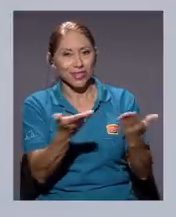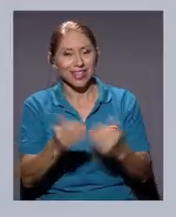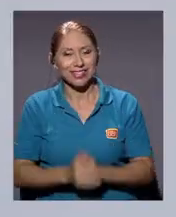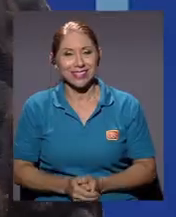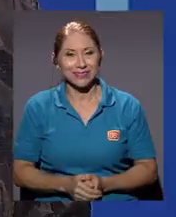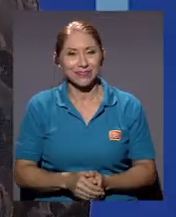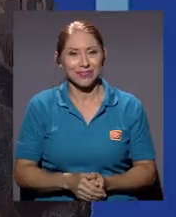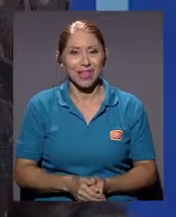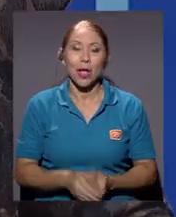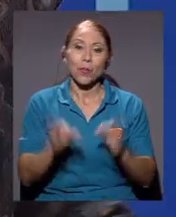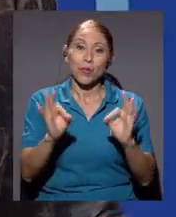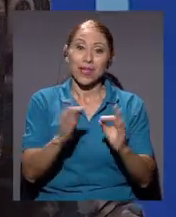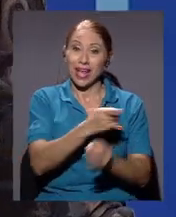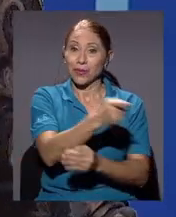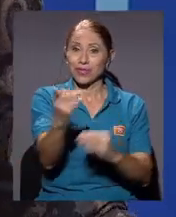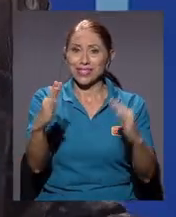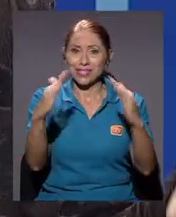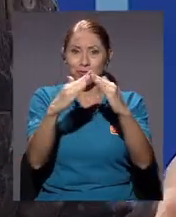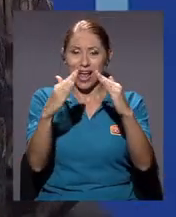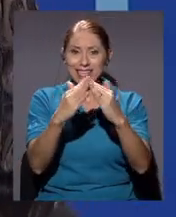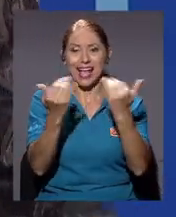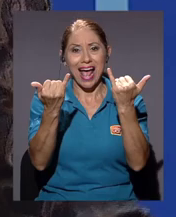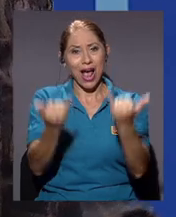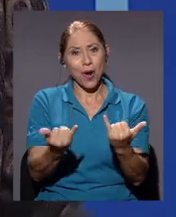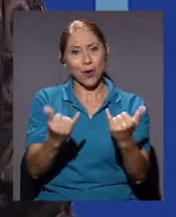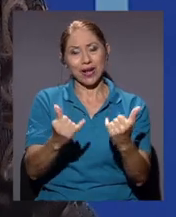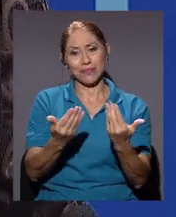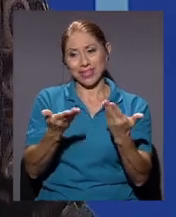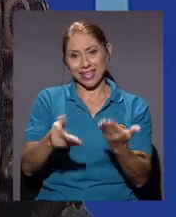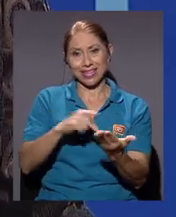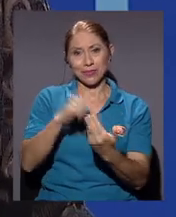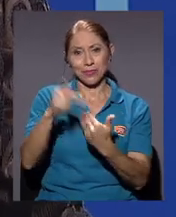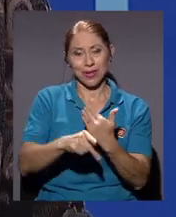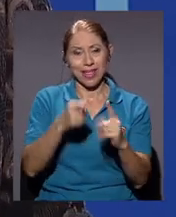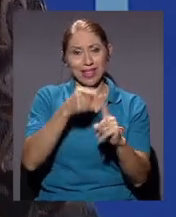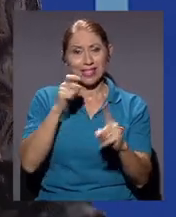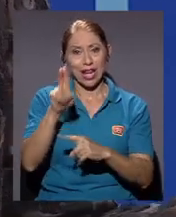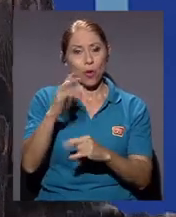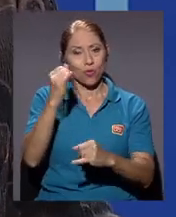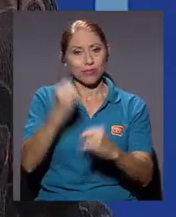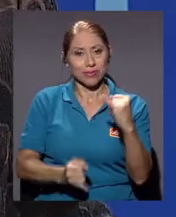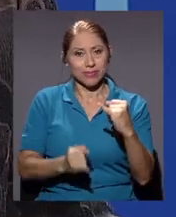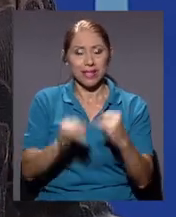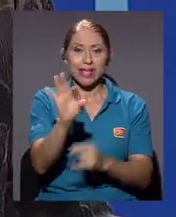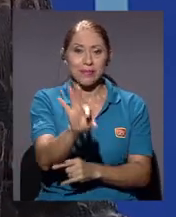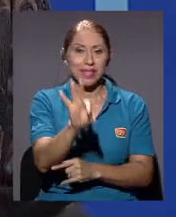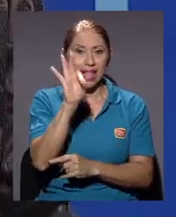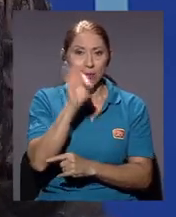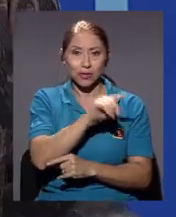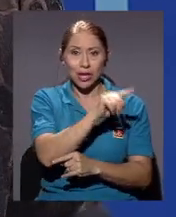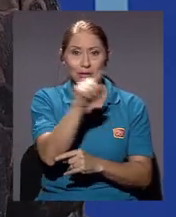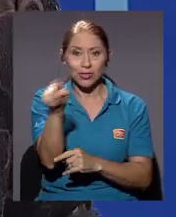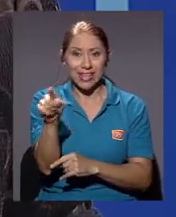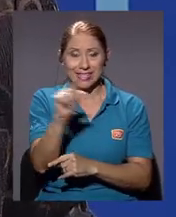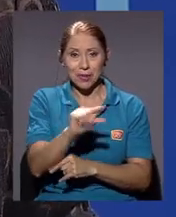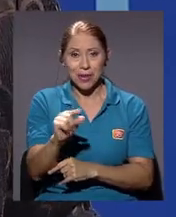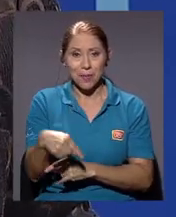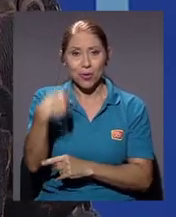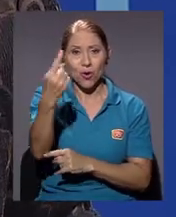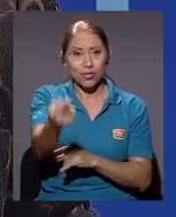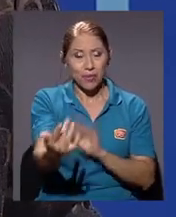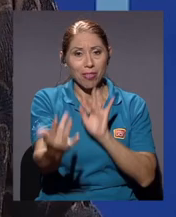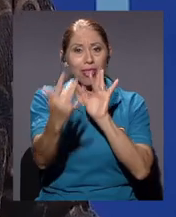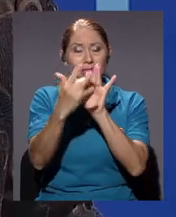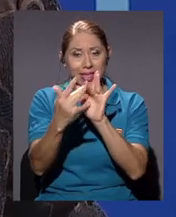ustedes muy bien a ustedes en su casa los dejamos acá en esta edición de desde la uba los invitamos a que nos sigan la próxima